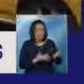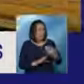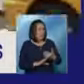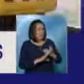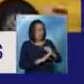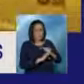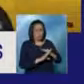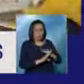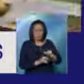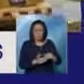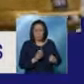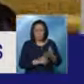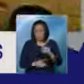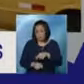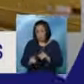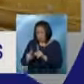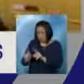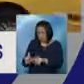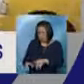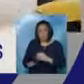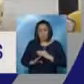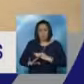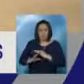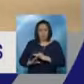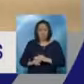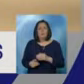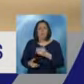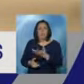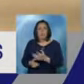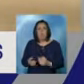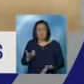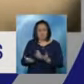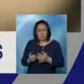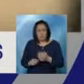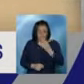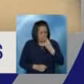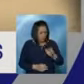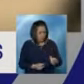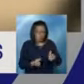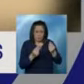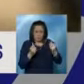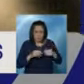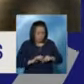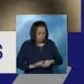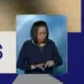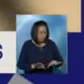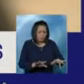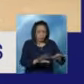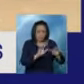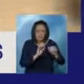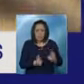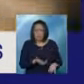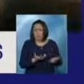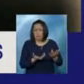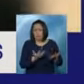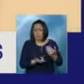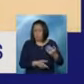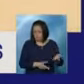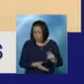activado. General, nos consultan del sistema de antiincendios porque hemos visto que rápidamente se ha propagado por otros establecimientos también